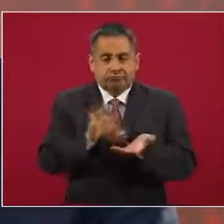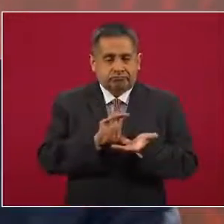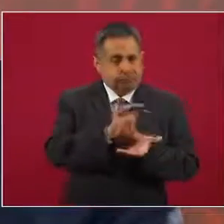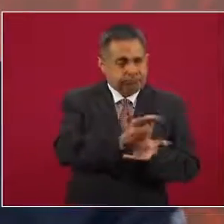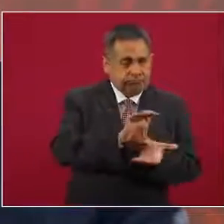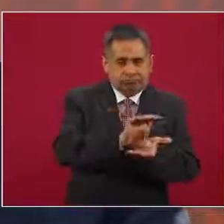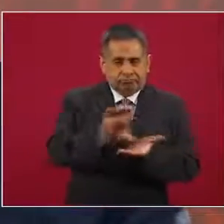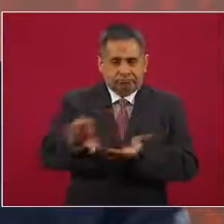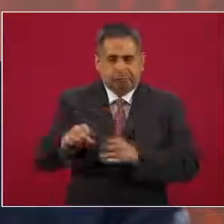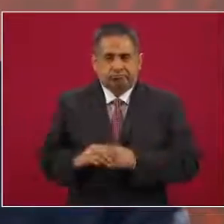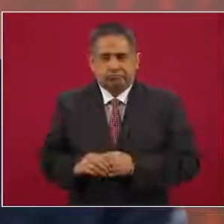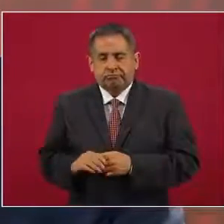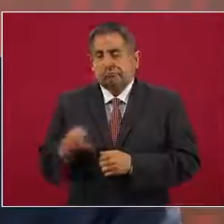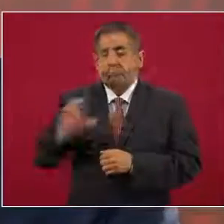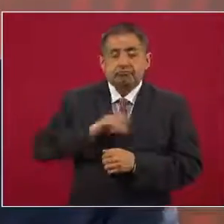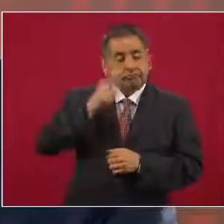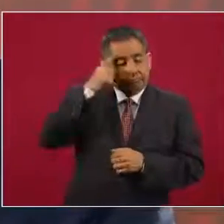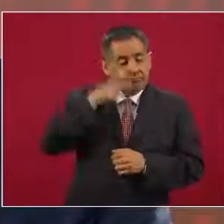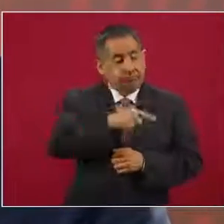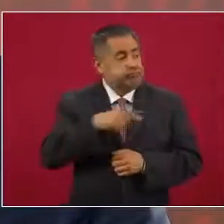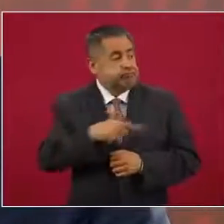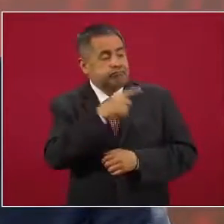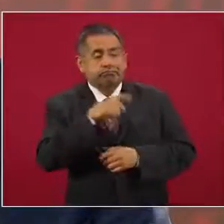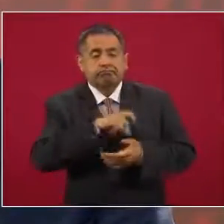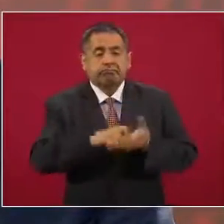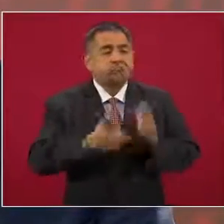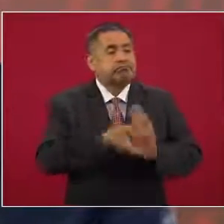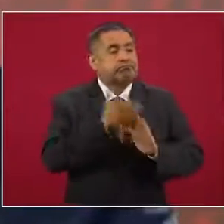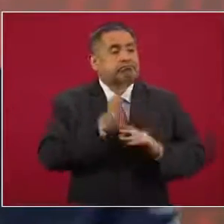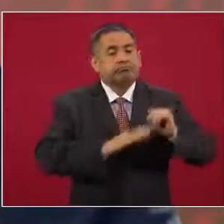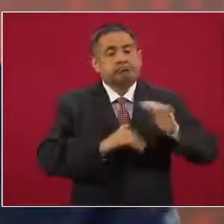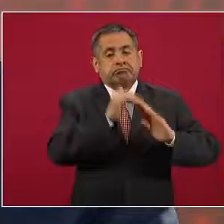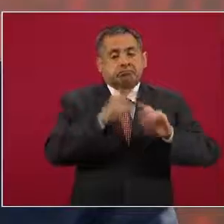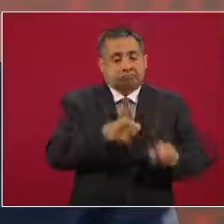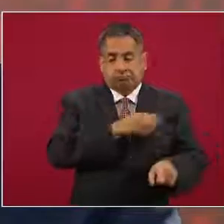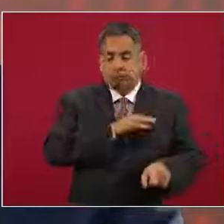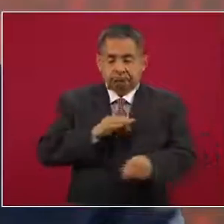sobre todo en materiales de construcción, para que ellos